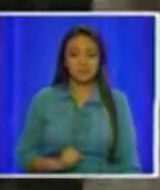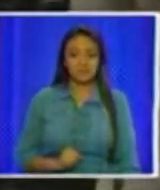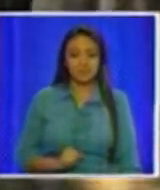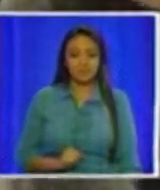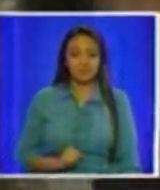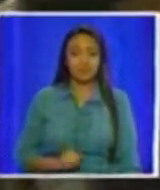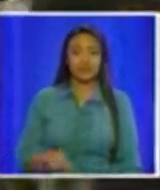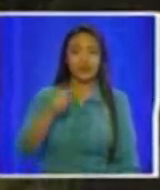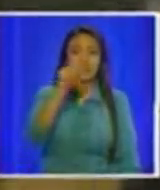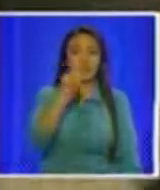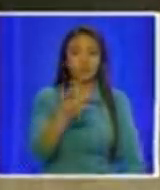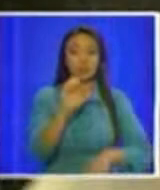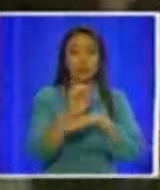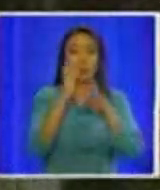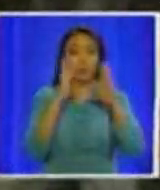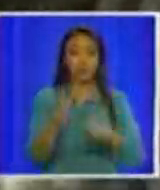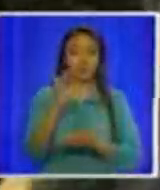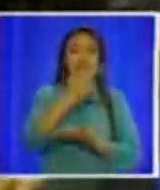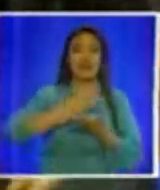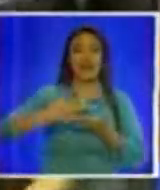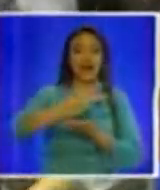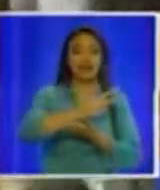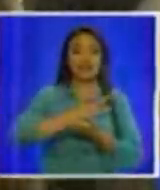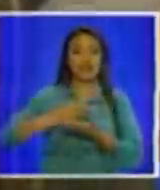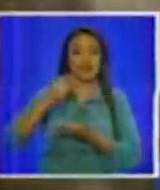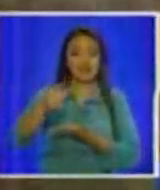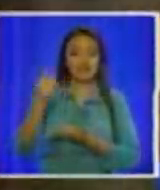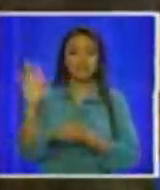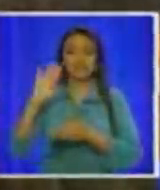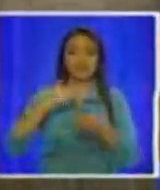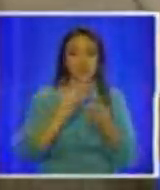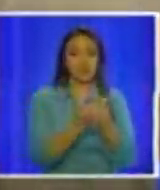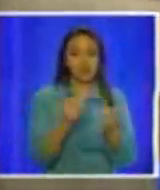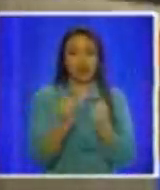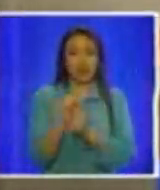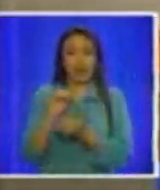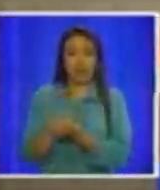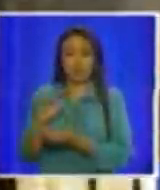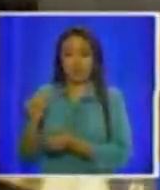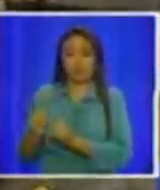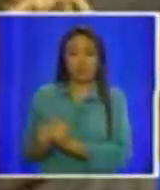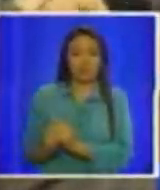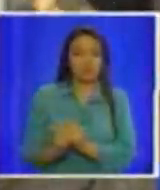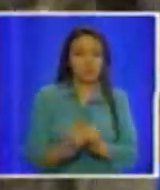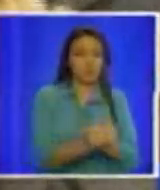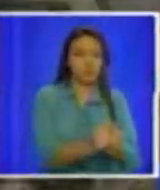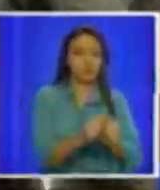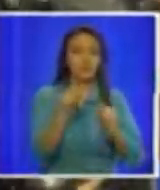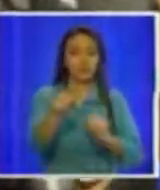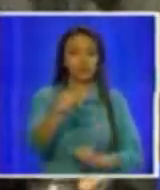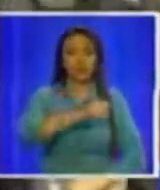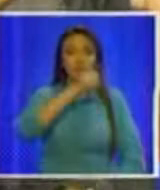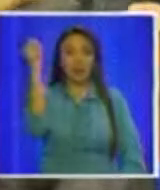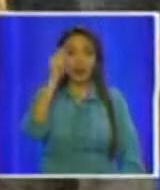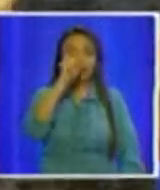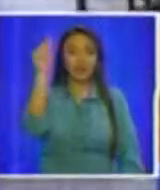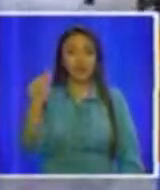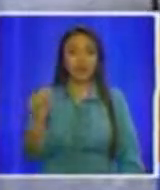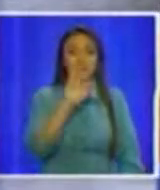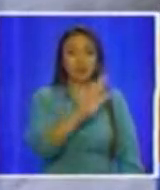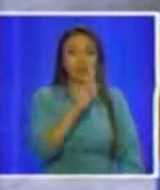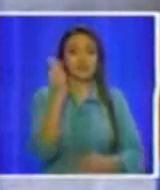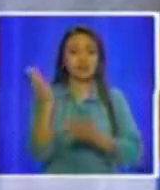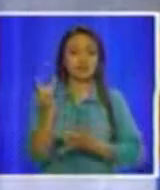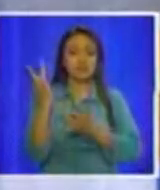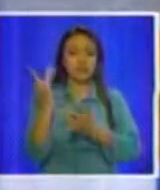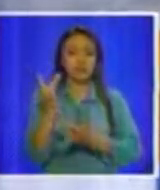El ciclista carchense Richard Carapaz llegó al Palacio de Gobierno con su esposa Tania Rosero. Al campeón del Giro de Italia le esperaba